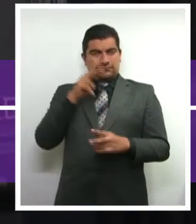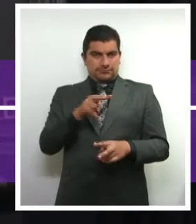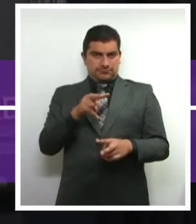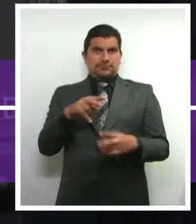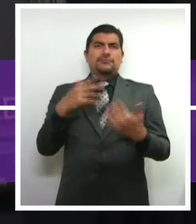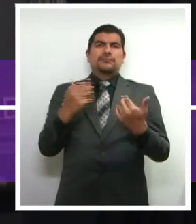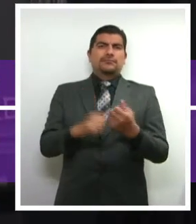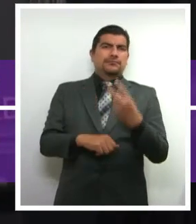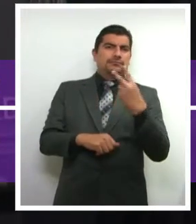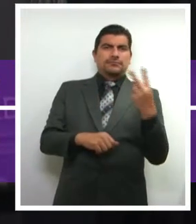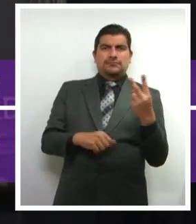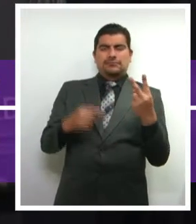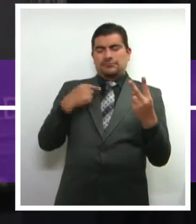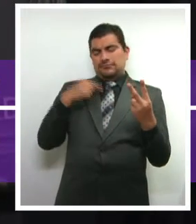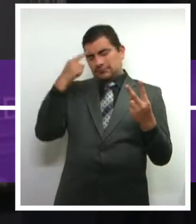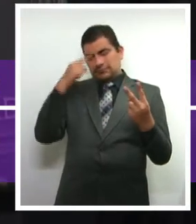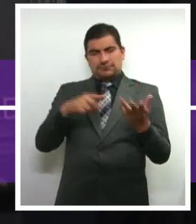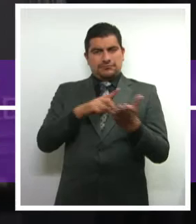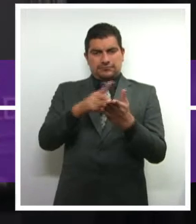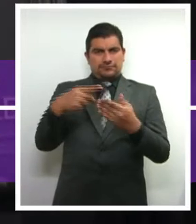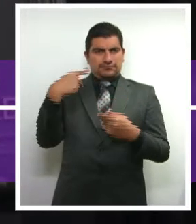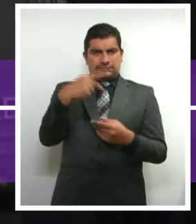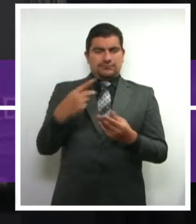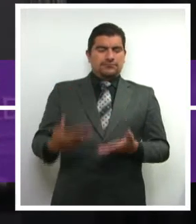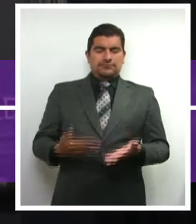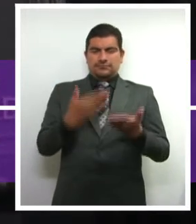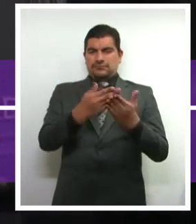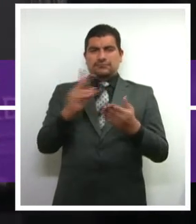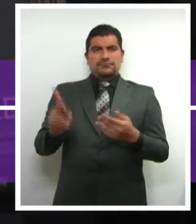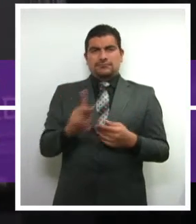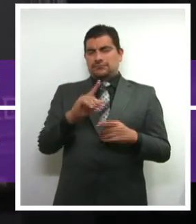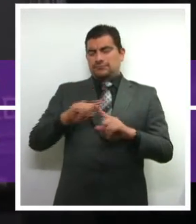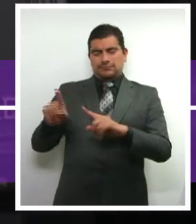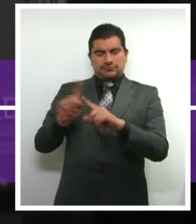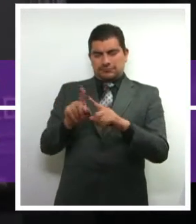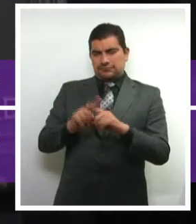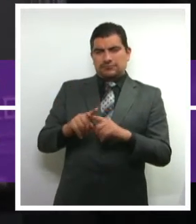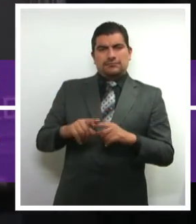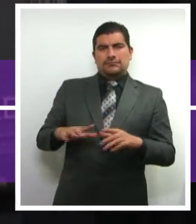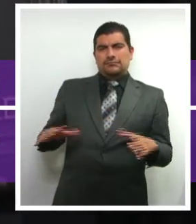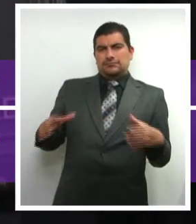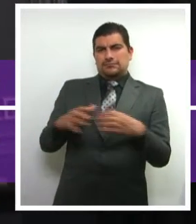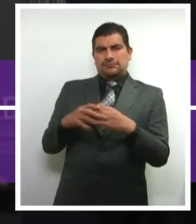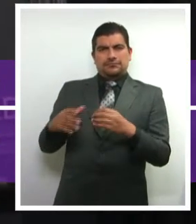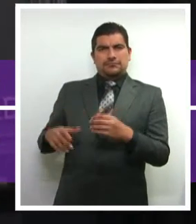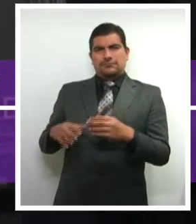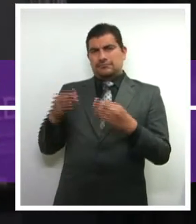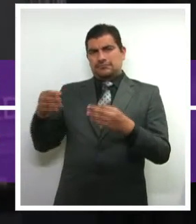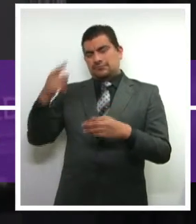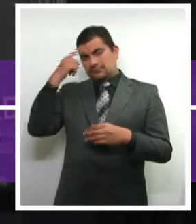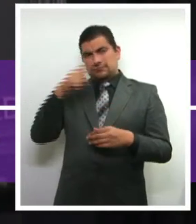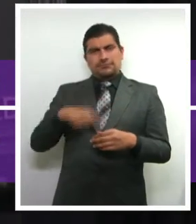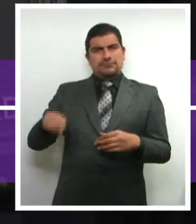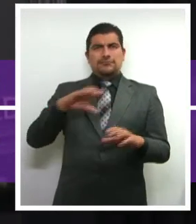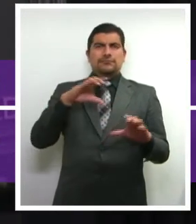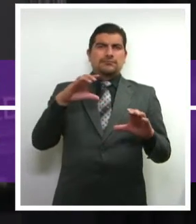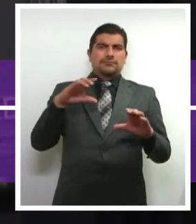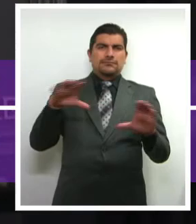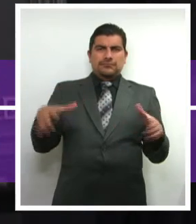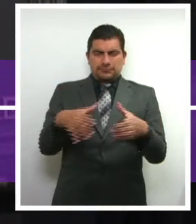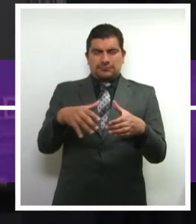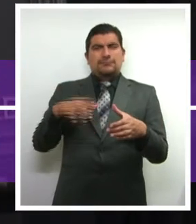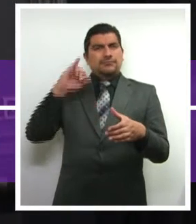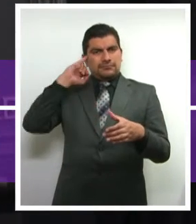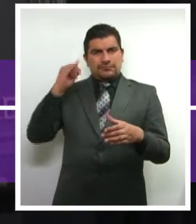de dos sujetos de derecho, pueblos y barrios originarios y comunidades indígenas